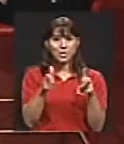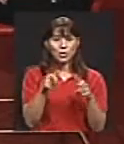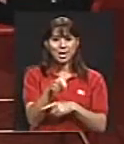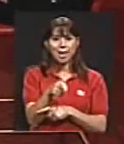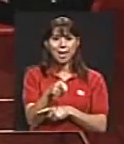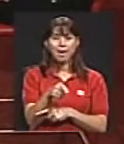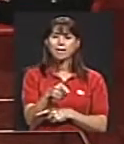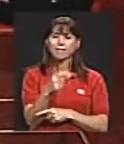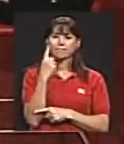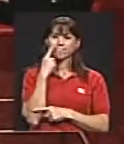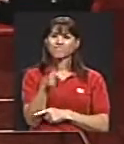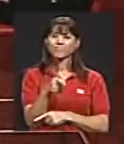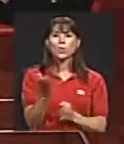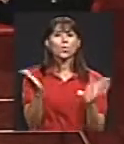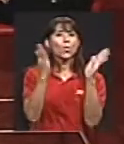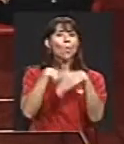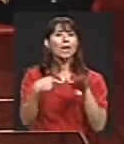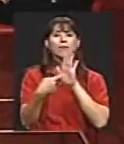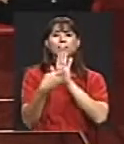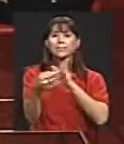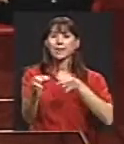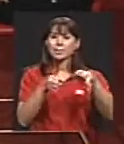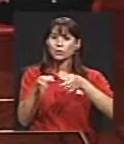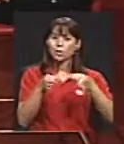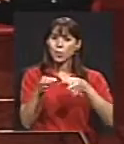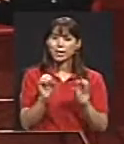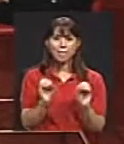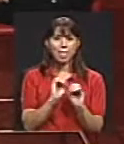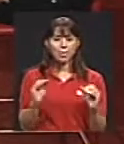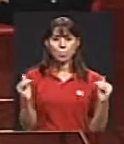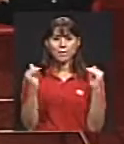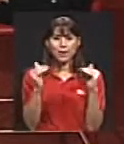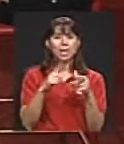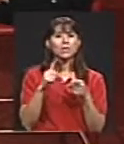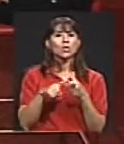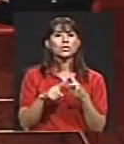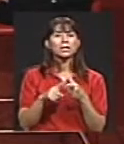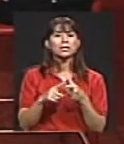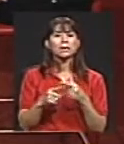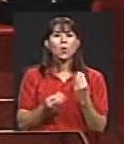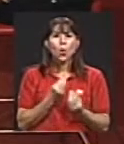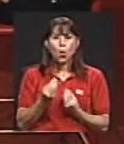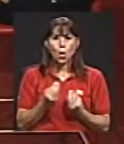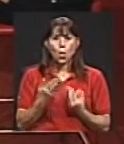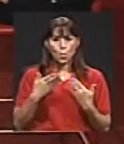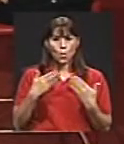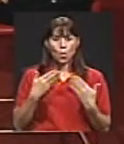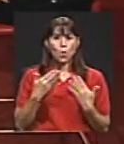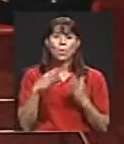que no ha habido una rendición de cuentas a ningún nivel entonces cómo me sacan amiga a doña ileana balmaceda